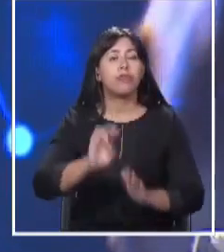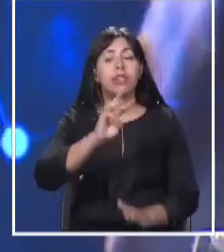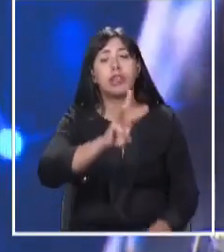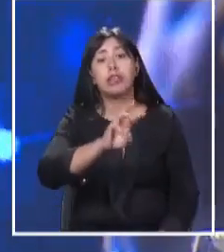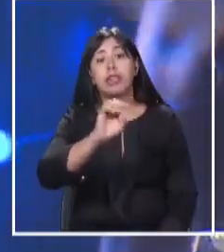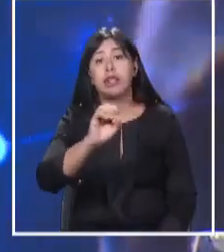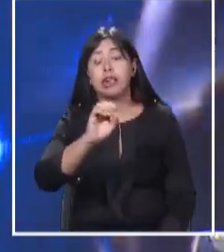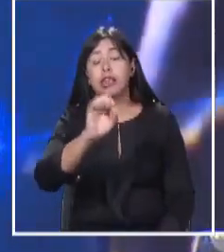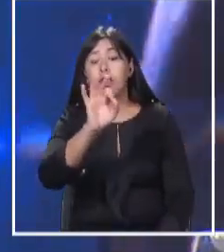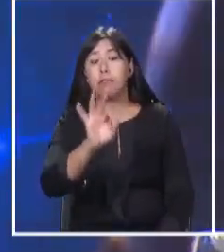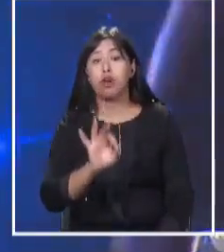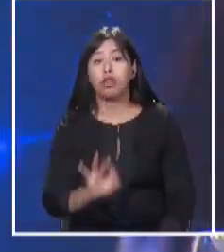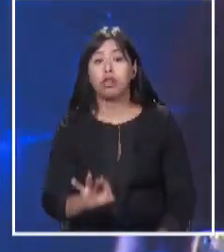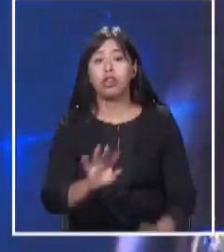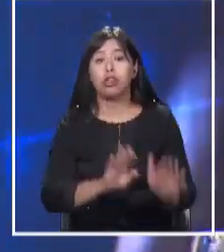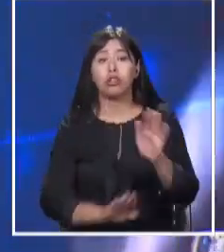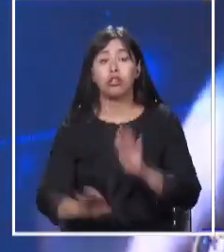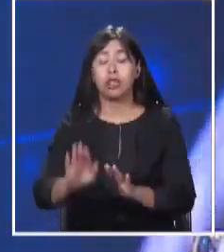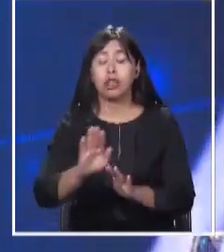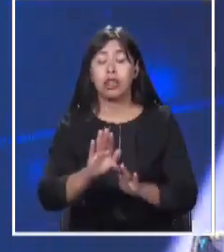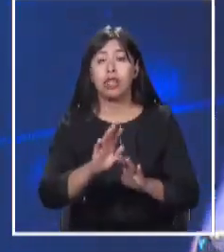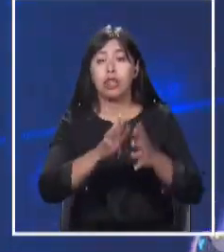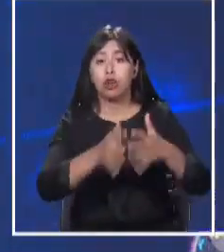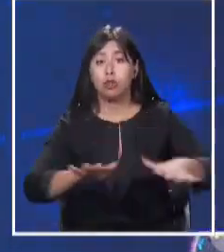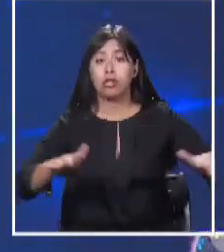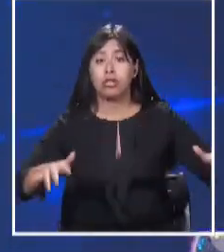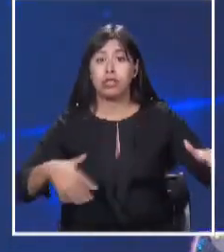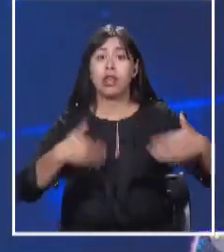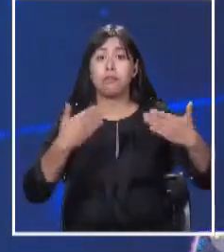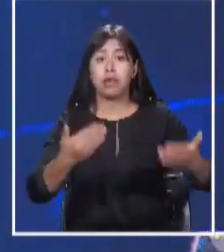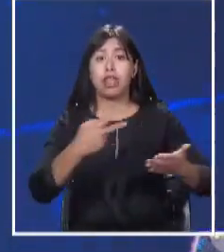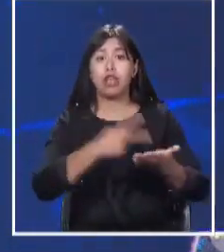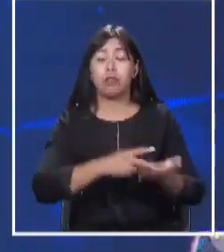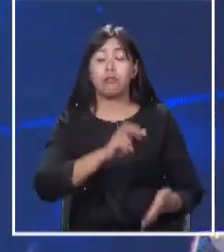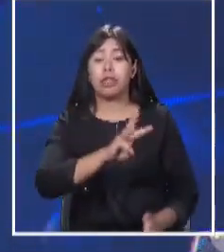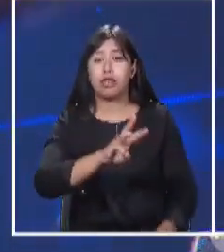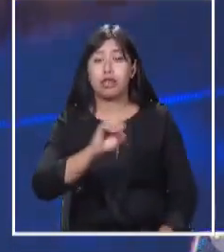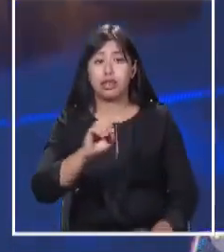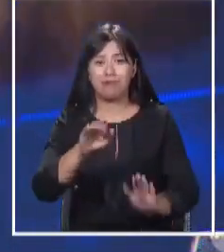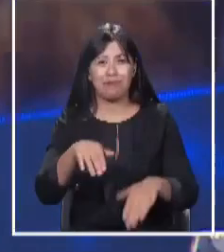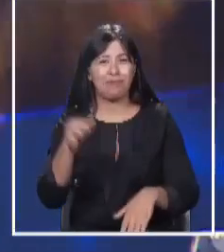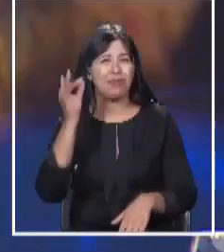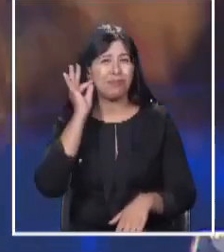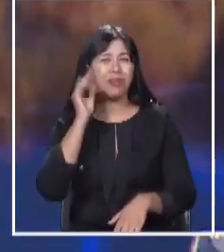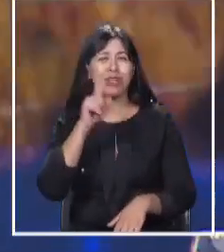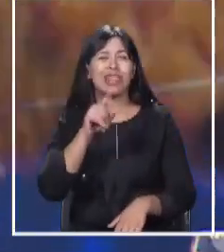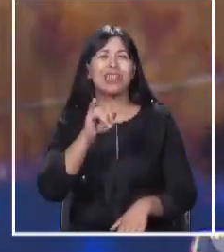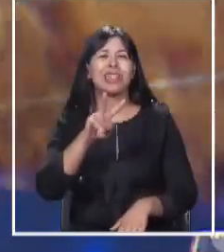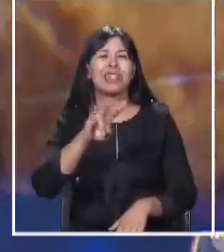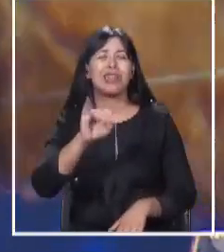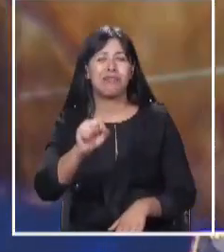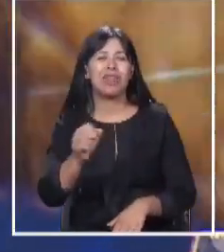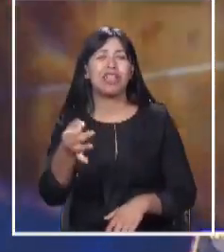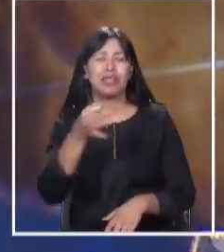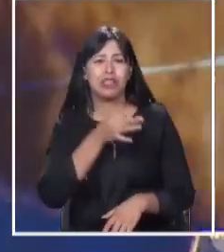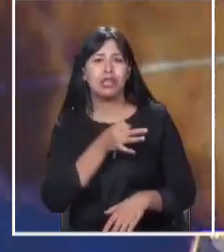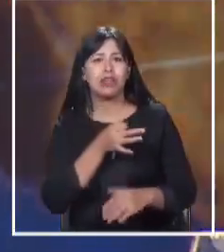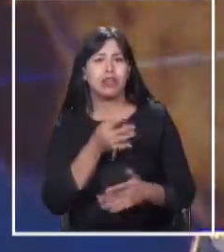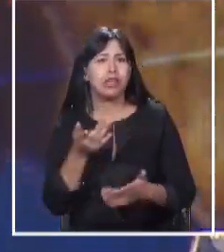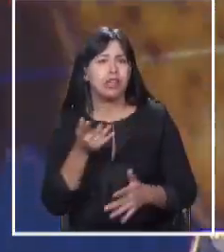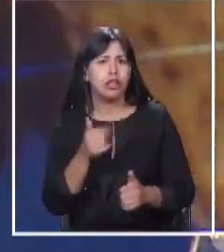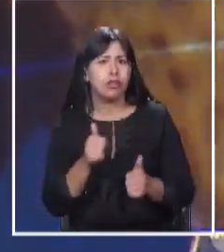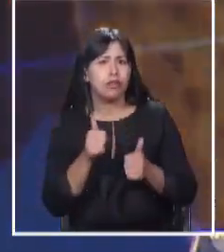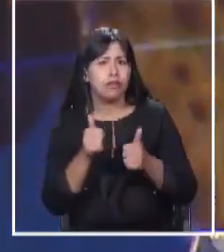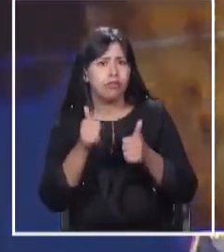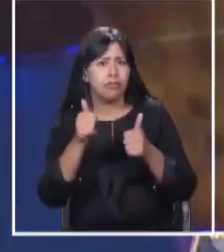de los océanos para el 2030. Una muy buena noticia en línea con lo que nos contaba Silvia. Y yo había quedado en que parece que no había resultado. Como